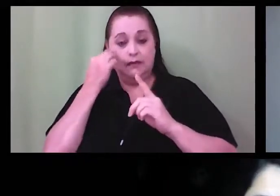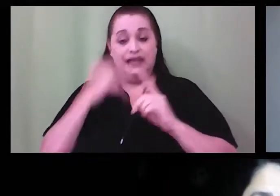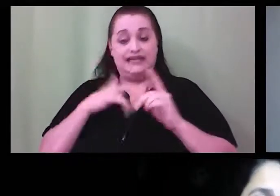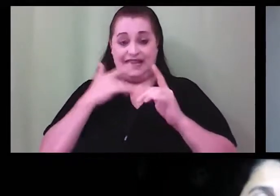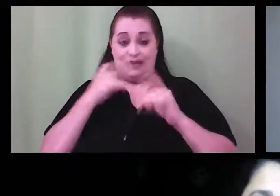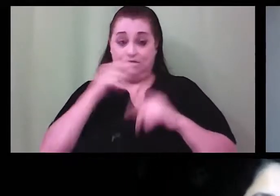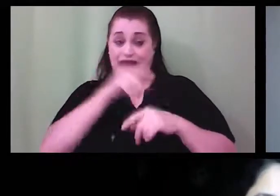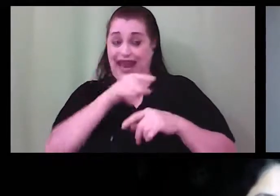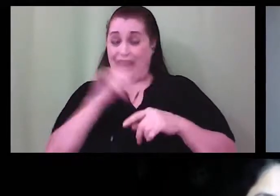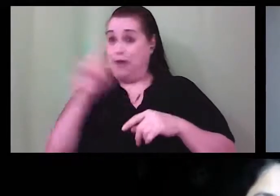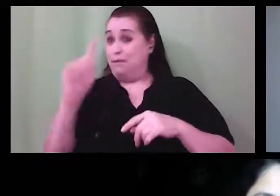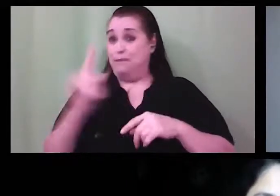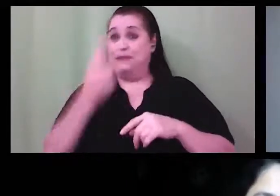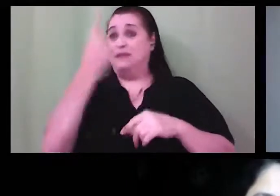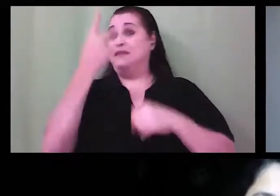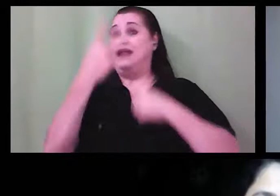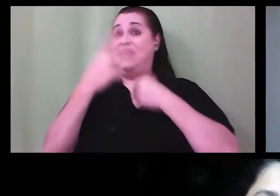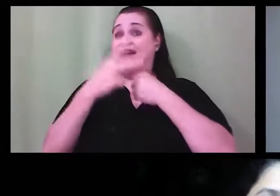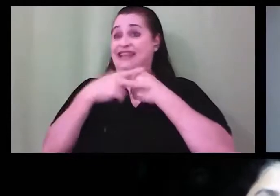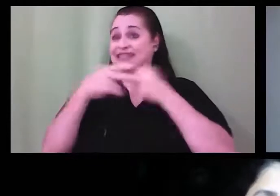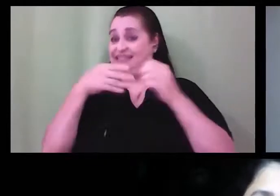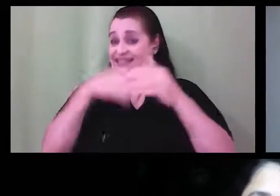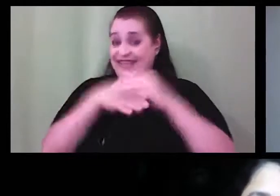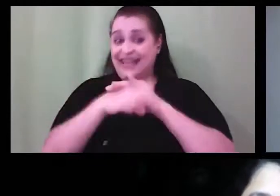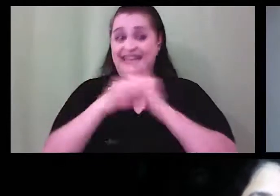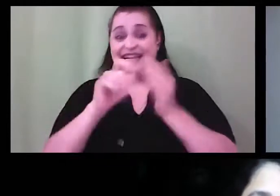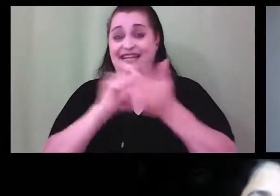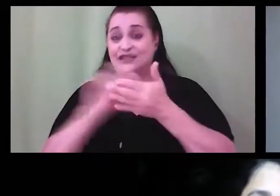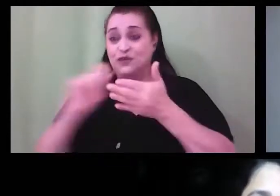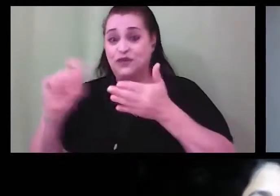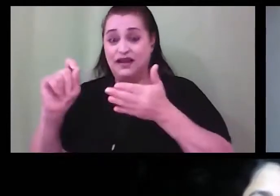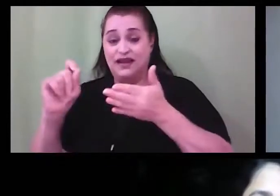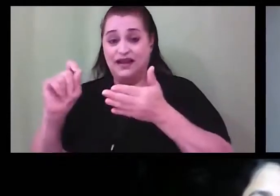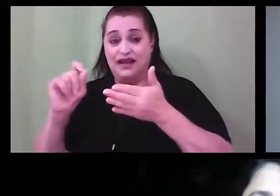al ser la primera vez este año que él está escolarizado,